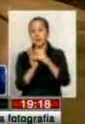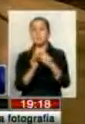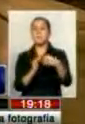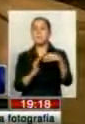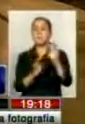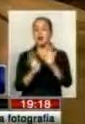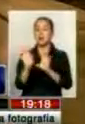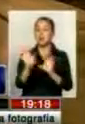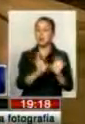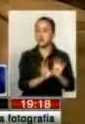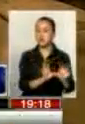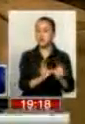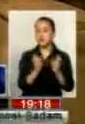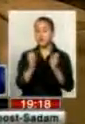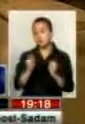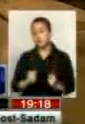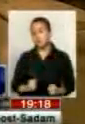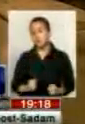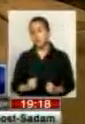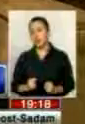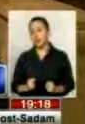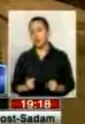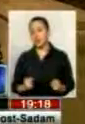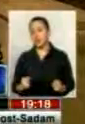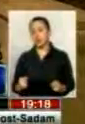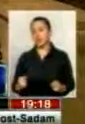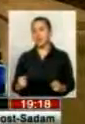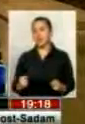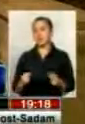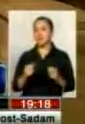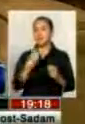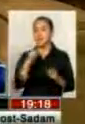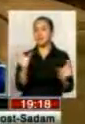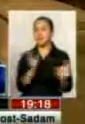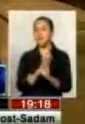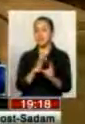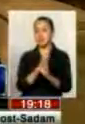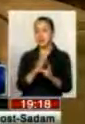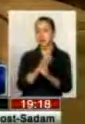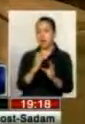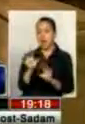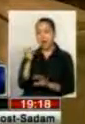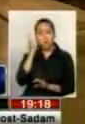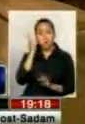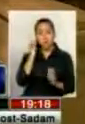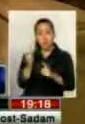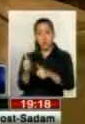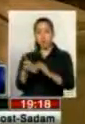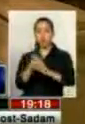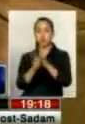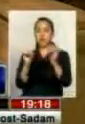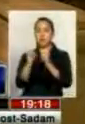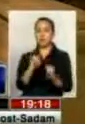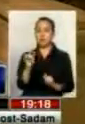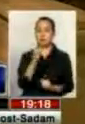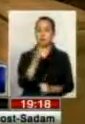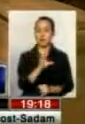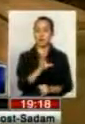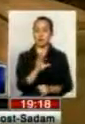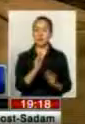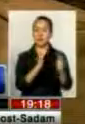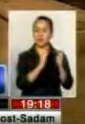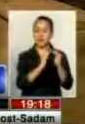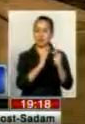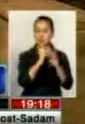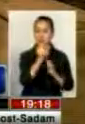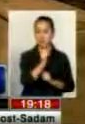cuales es posible ver la violencia hacia la mujer en todos los ámbitos y no solo en el ámbito doméstico o